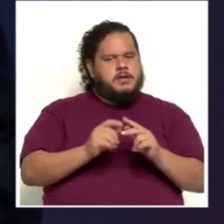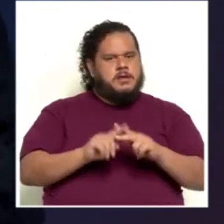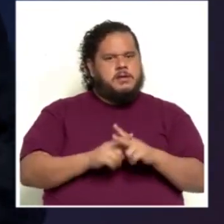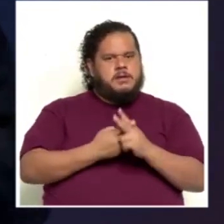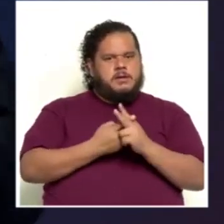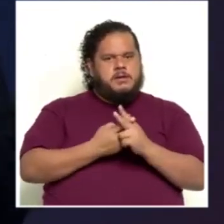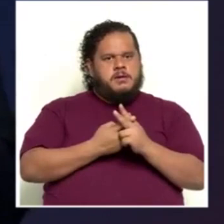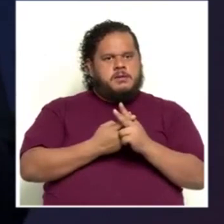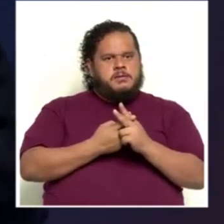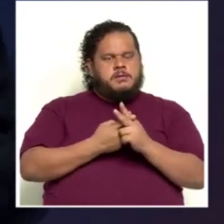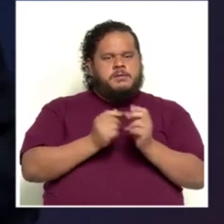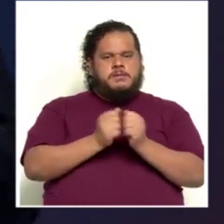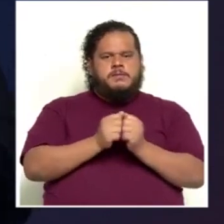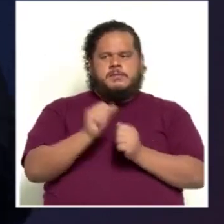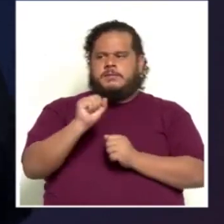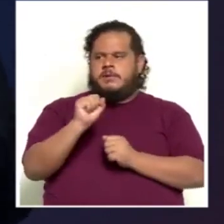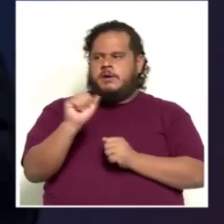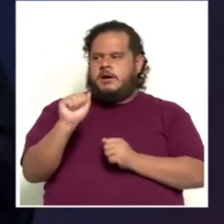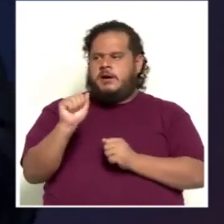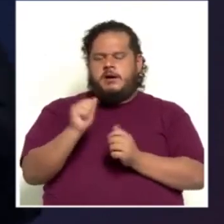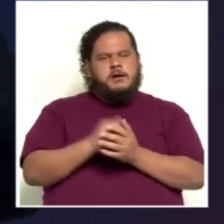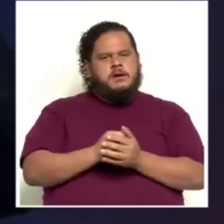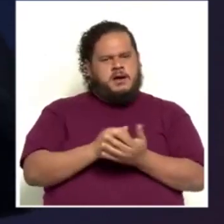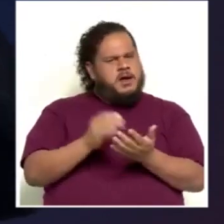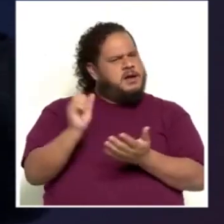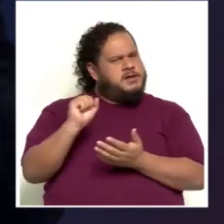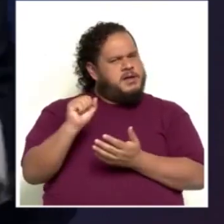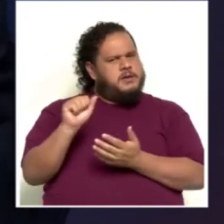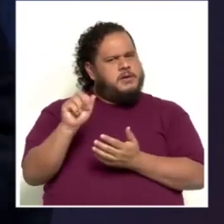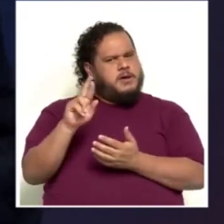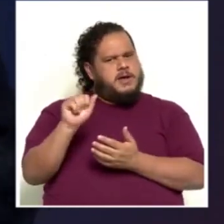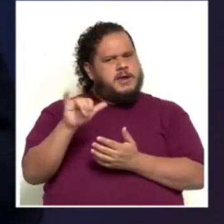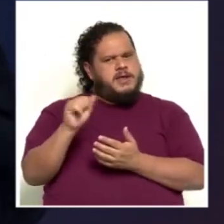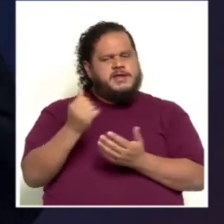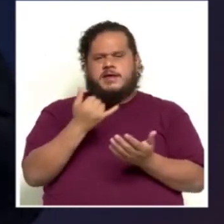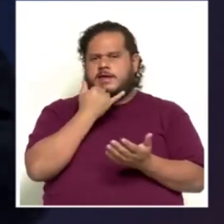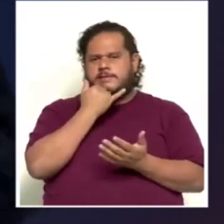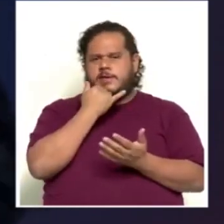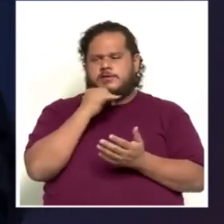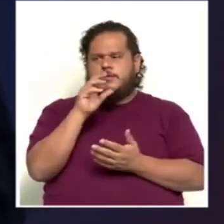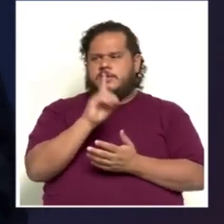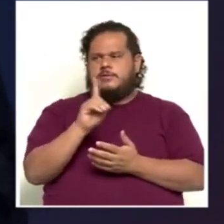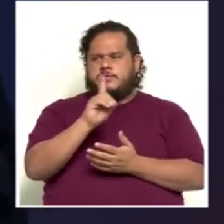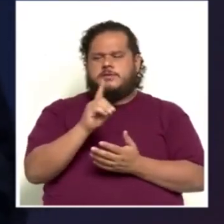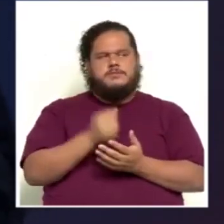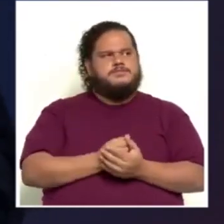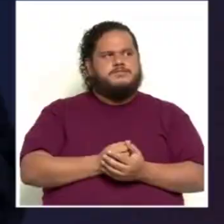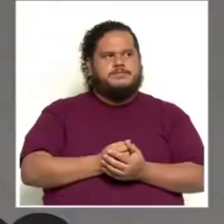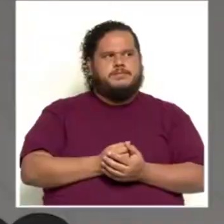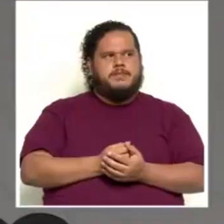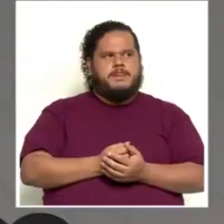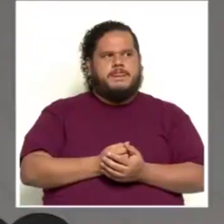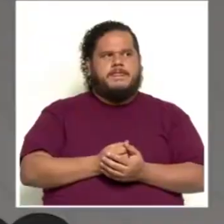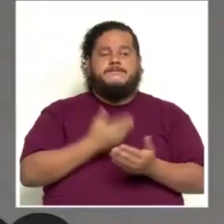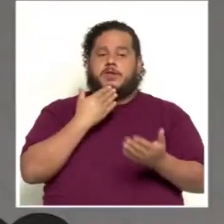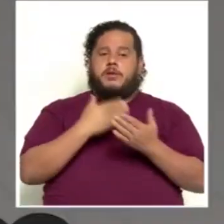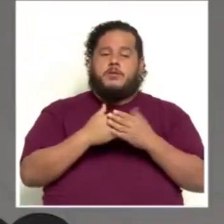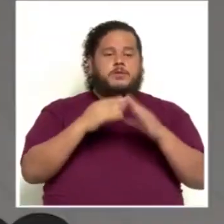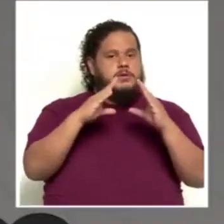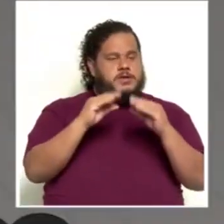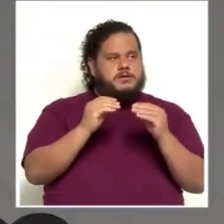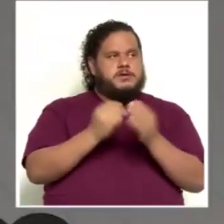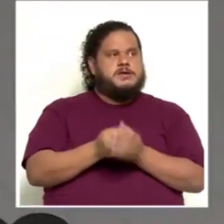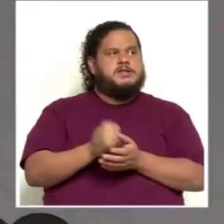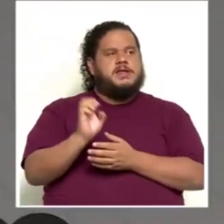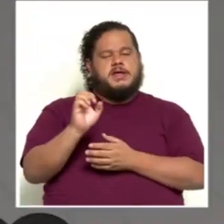Empecemos con Sergio Araya. Sergio, ¿qué pasó el domingo? Bueno, muy buenas noches,